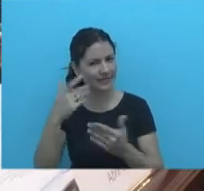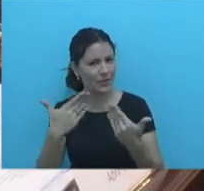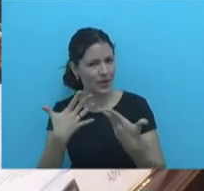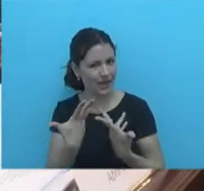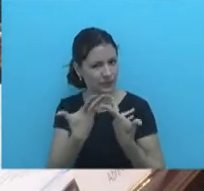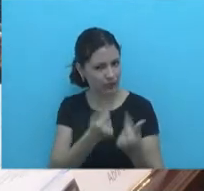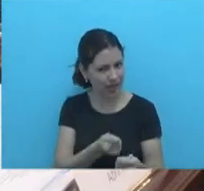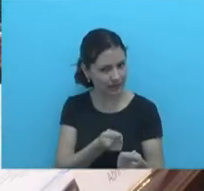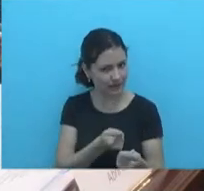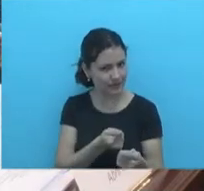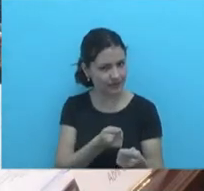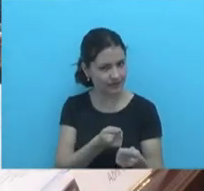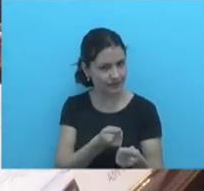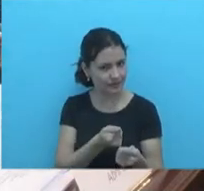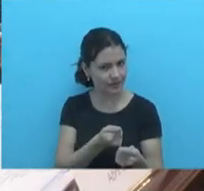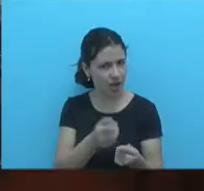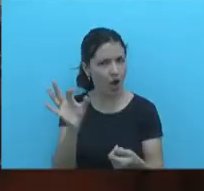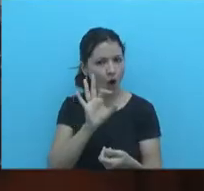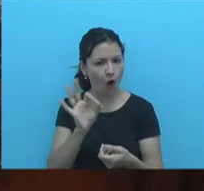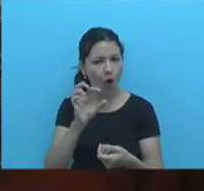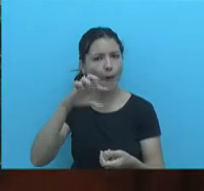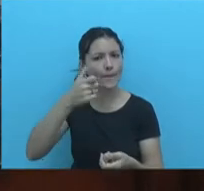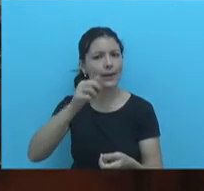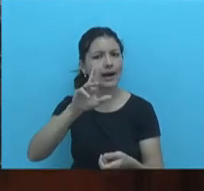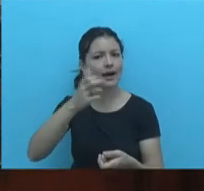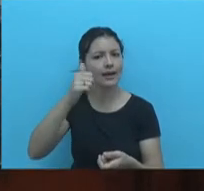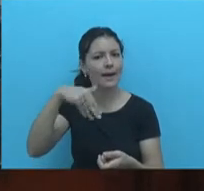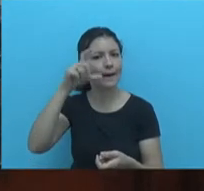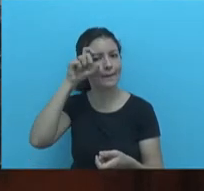Paramédicos. ¿Cómo? O paramédicos. Claro, sí.